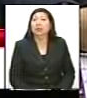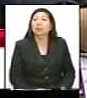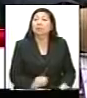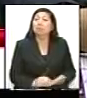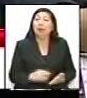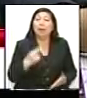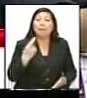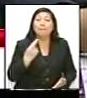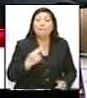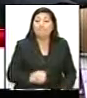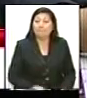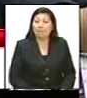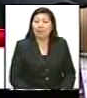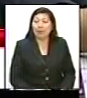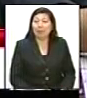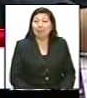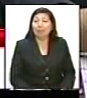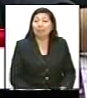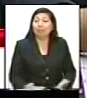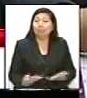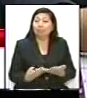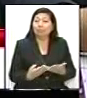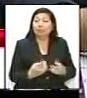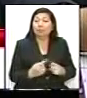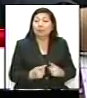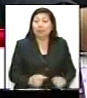política que académica.